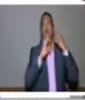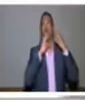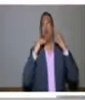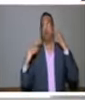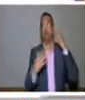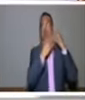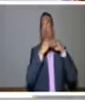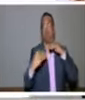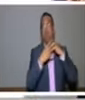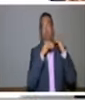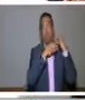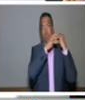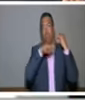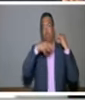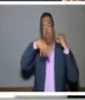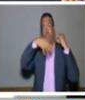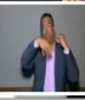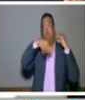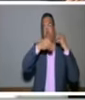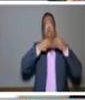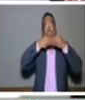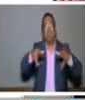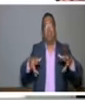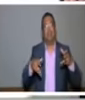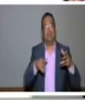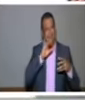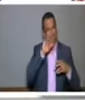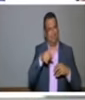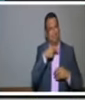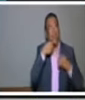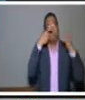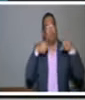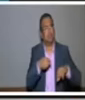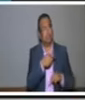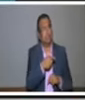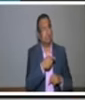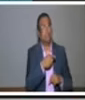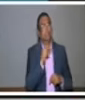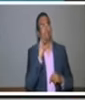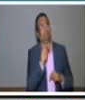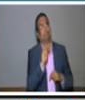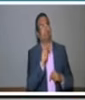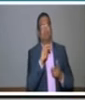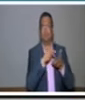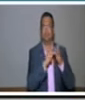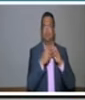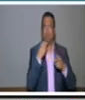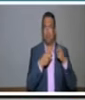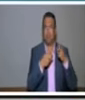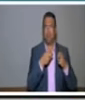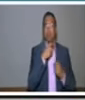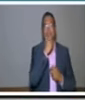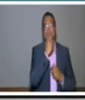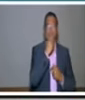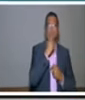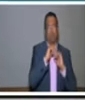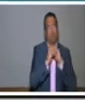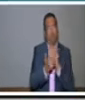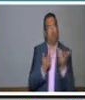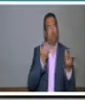Y me gusta mirar esa iniciativa como un ejemplo de que podemos convertir un problema en una propuesta de desarrollo